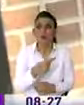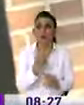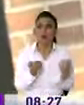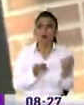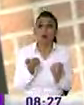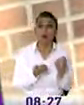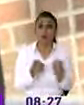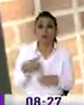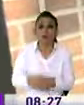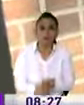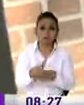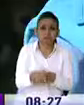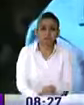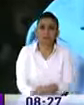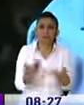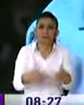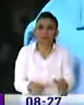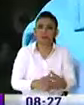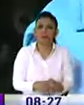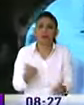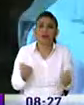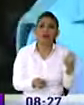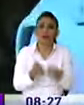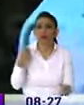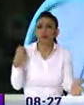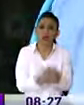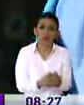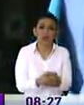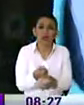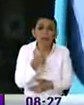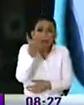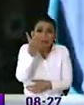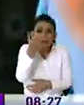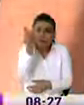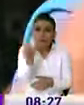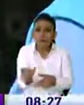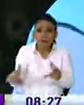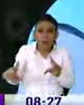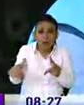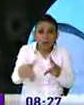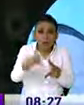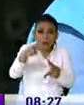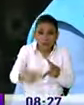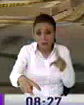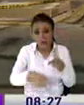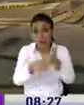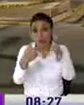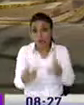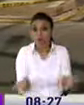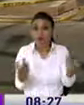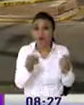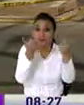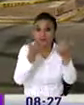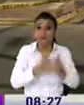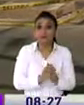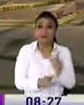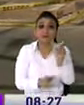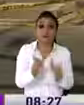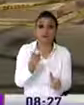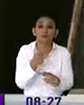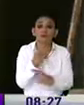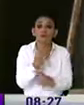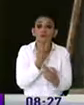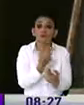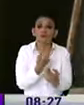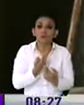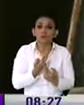había caído un carro. Un carro se chocó ahí. Casi les coge a unos que estaban sentados en la vereda. Los moradores insisten en que la respuesta